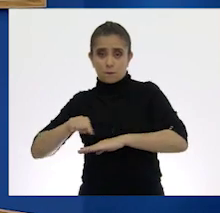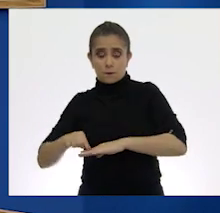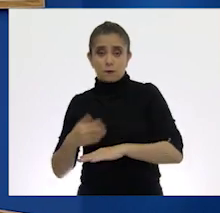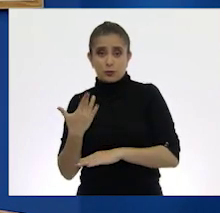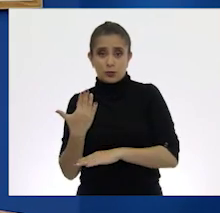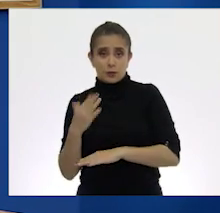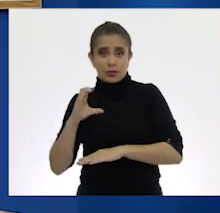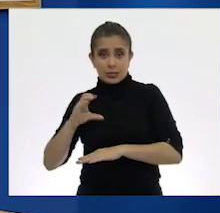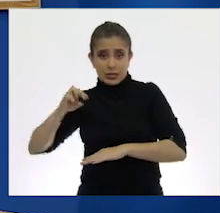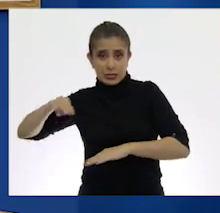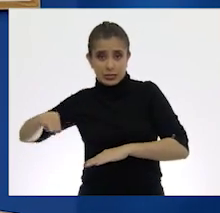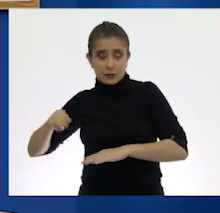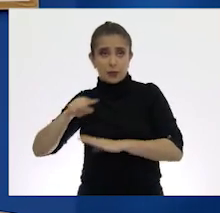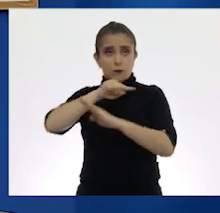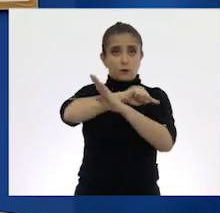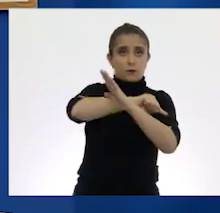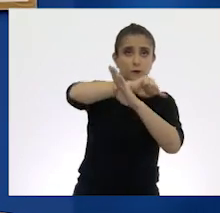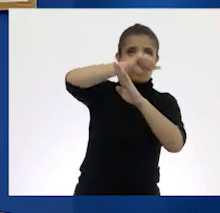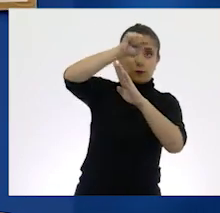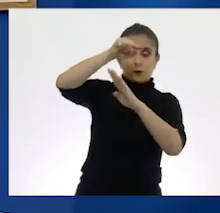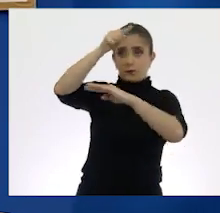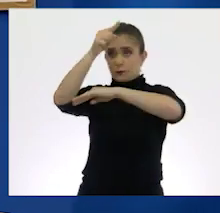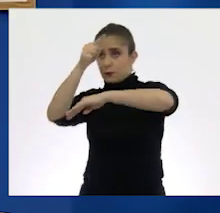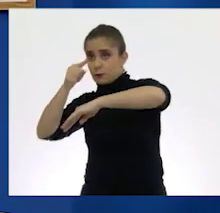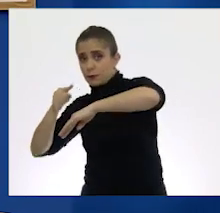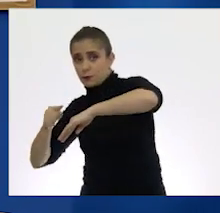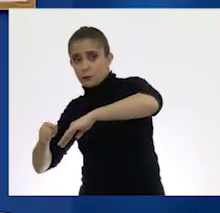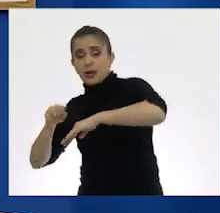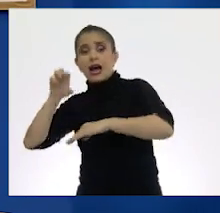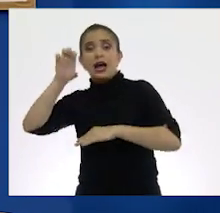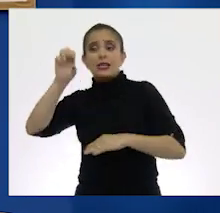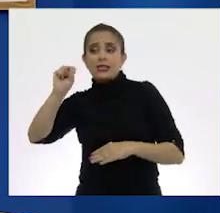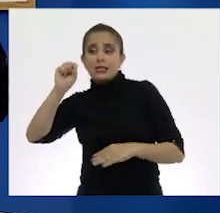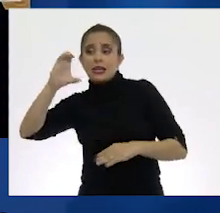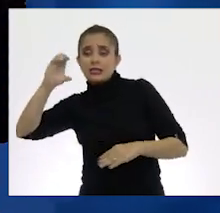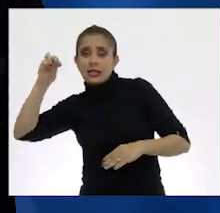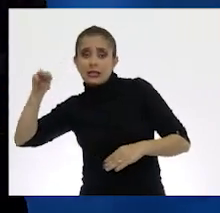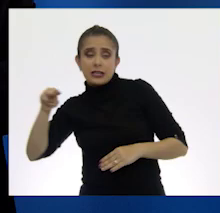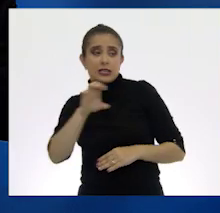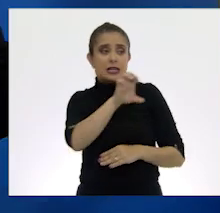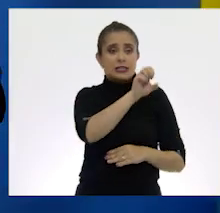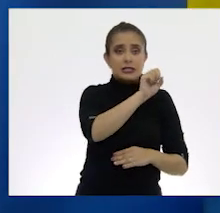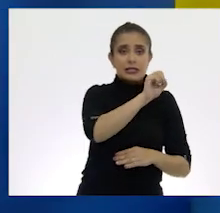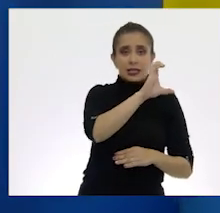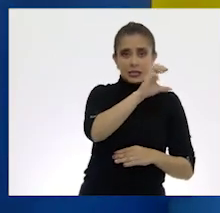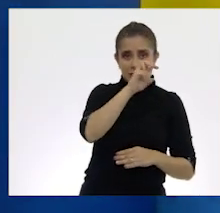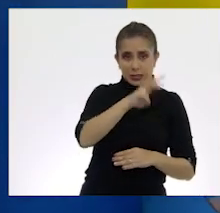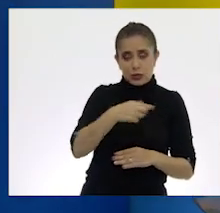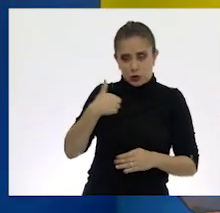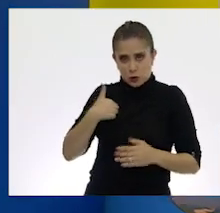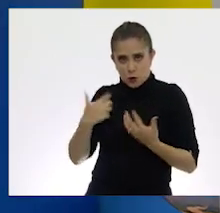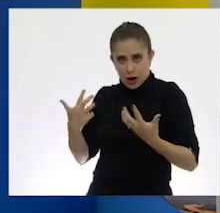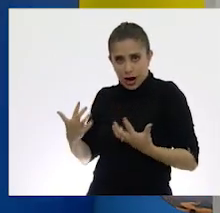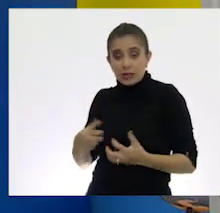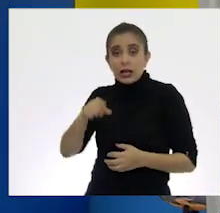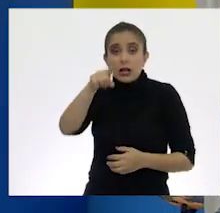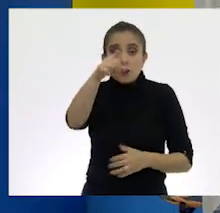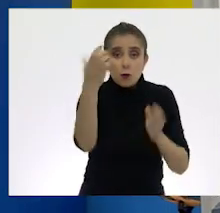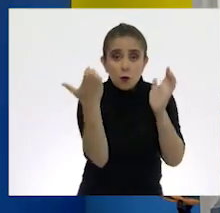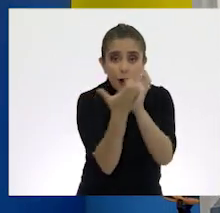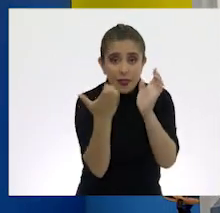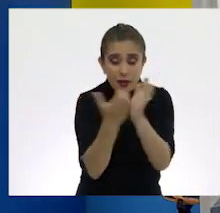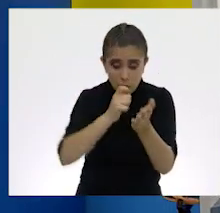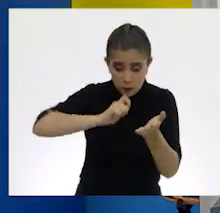centímetros y sus lados fueron de 60 centímetros. Para efectos de nuestros alumnos en casa, tendrá que hacer una línea de